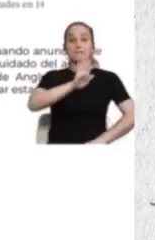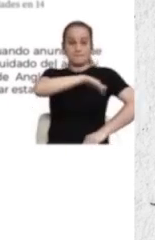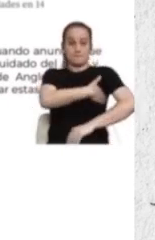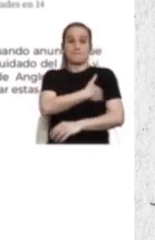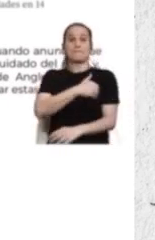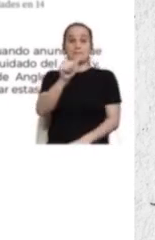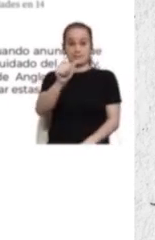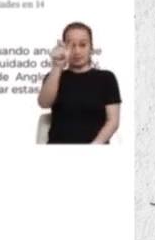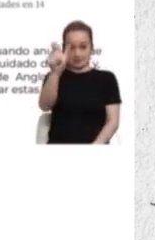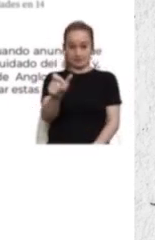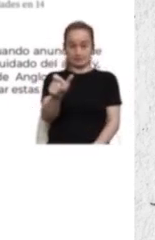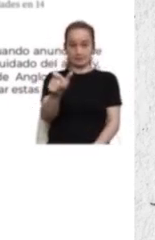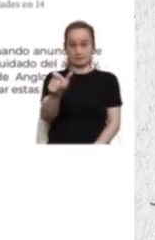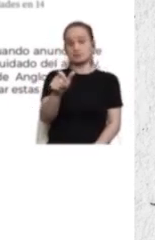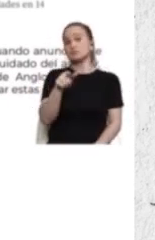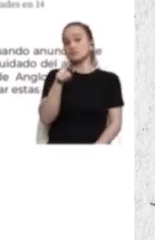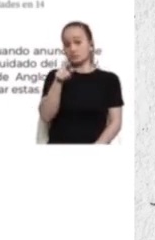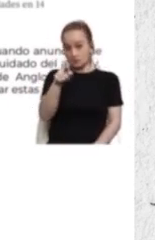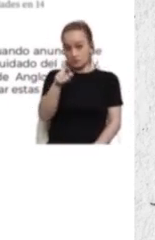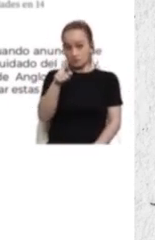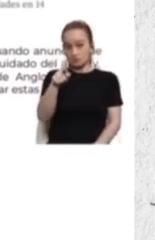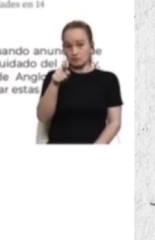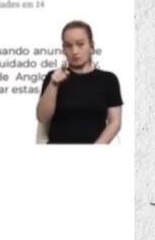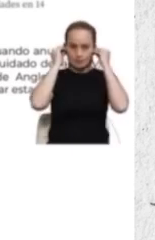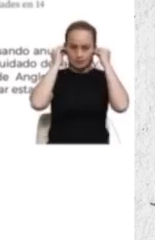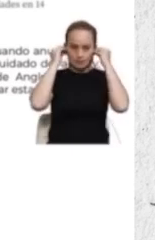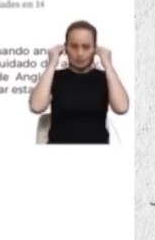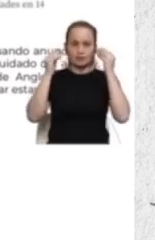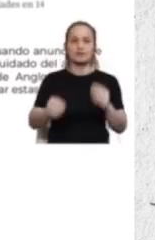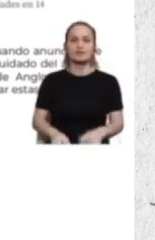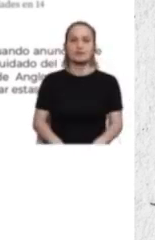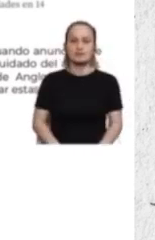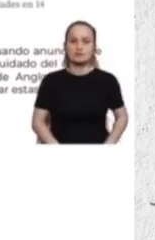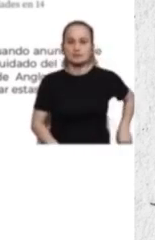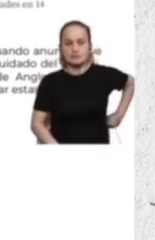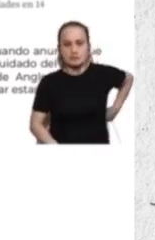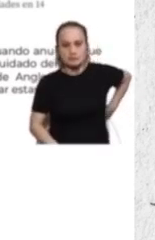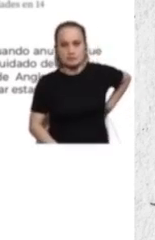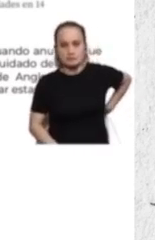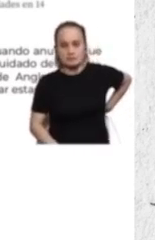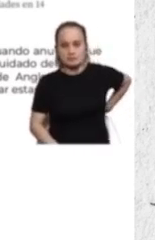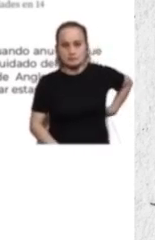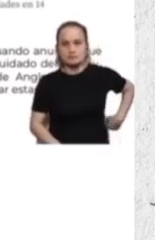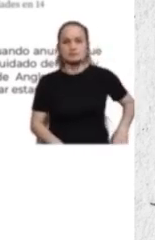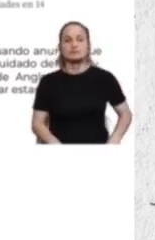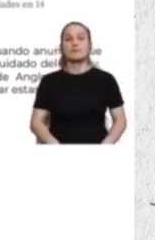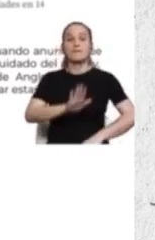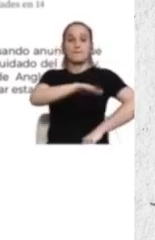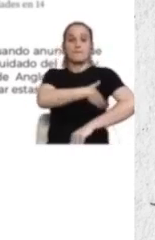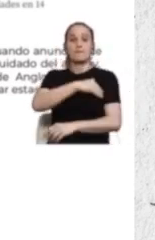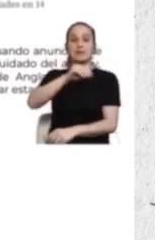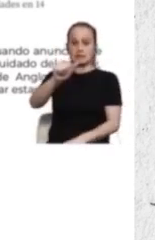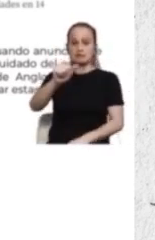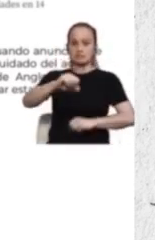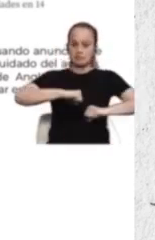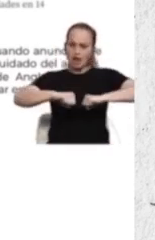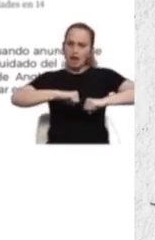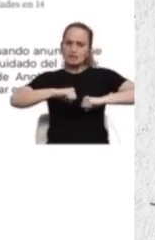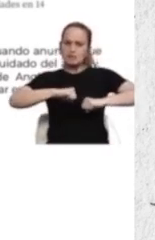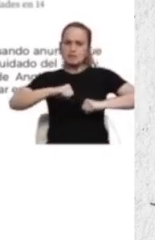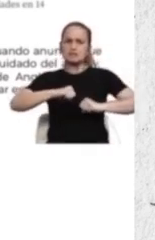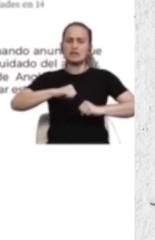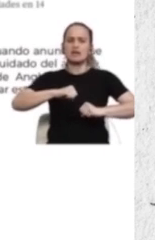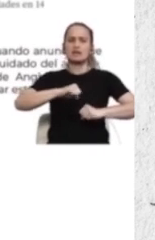ministra podrá terminar haciendo un enroque, pero lo que es evidente es que la ministra se volvió activista desde el